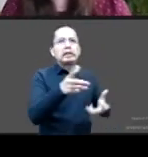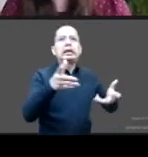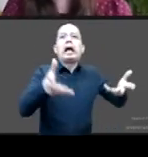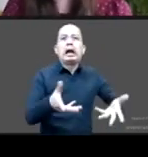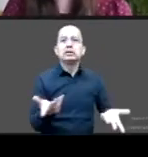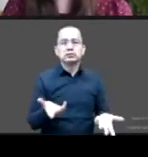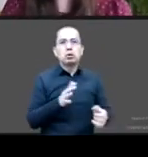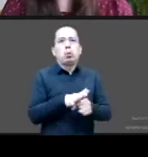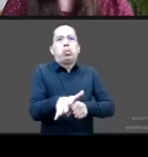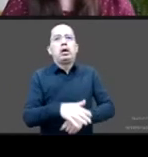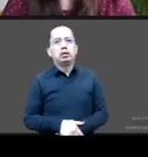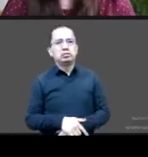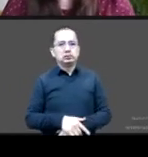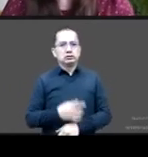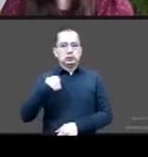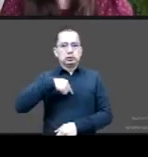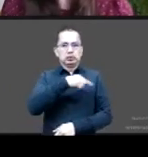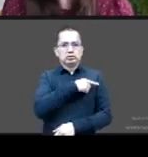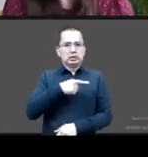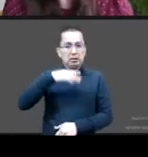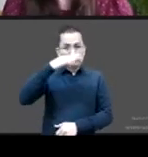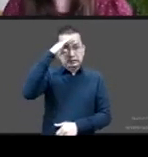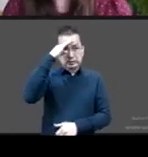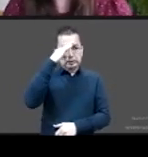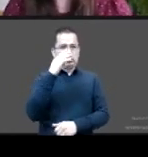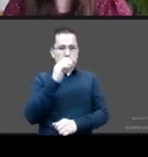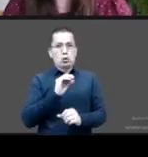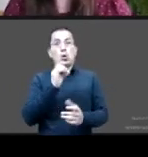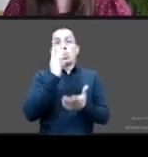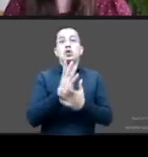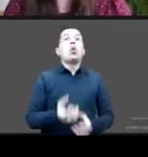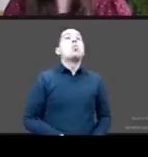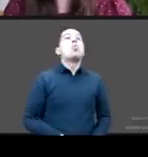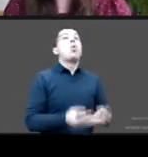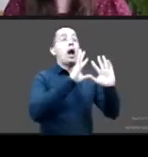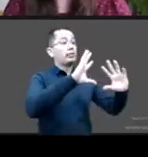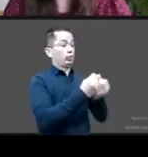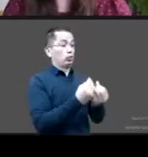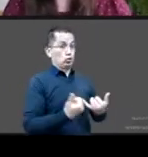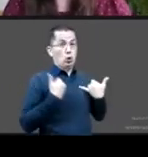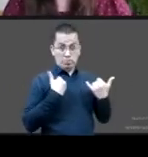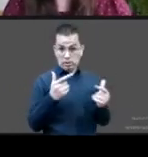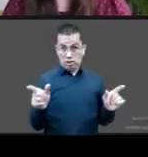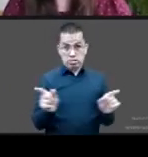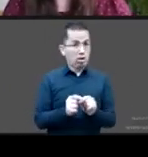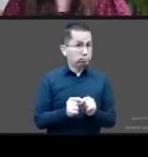sino en la vida cotidiana de estos chicos y chicas ¿qué pasa?